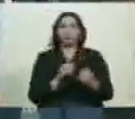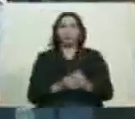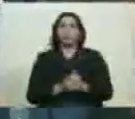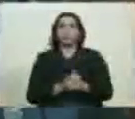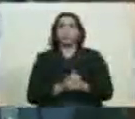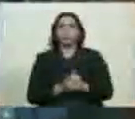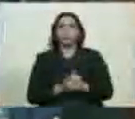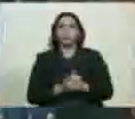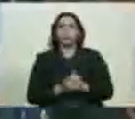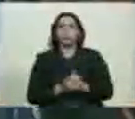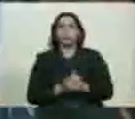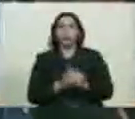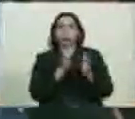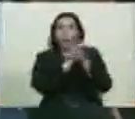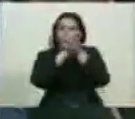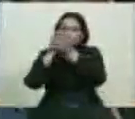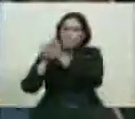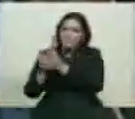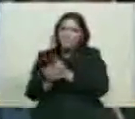compañero.